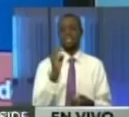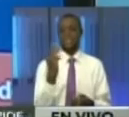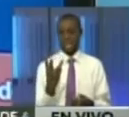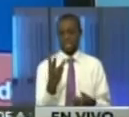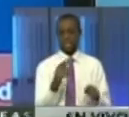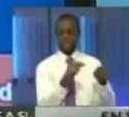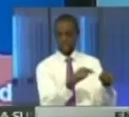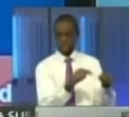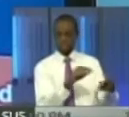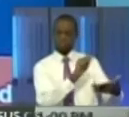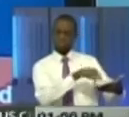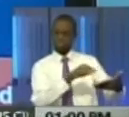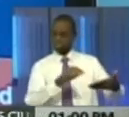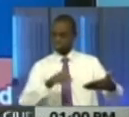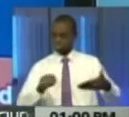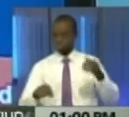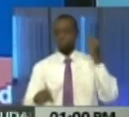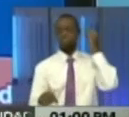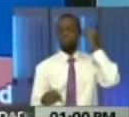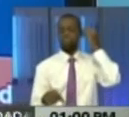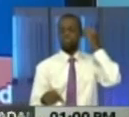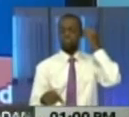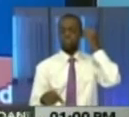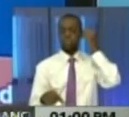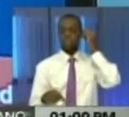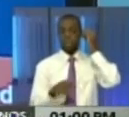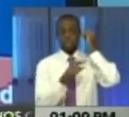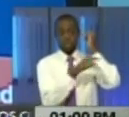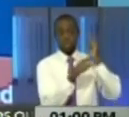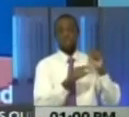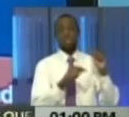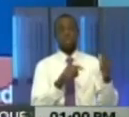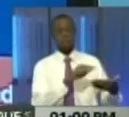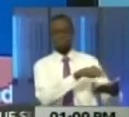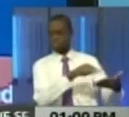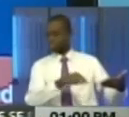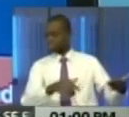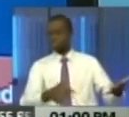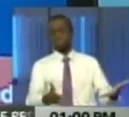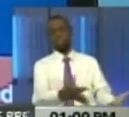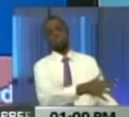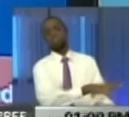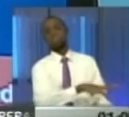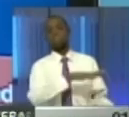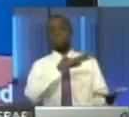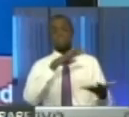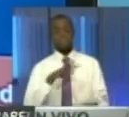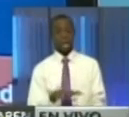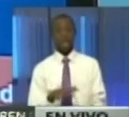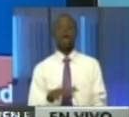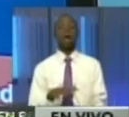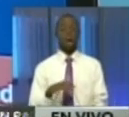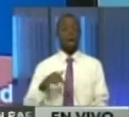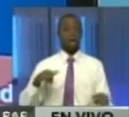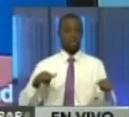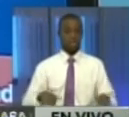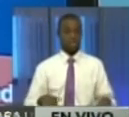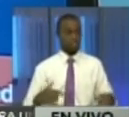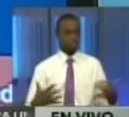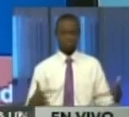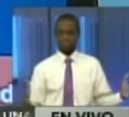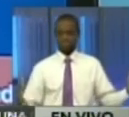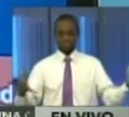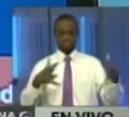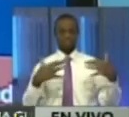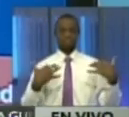2003. Esas firmas, haciendo un poquito de memoria, fueron traídas precisamente a este mismo auditorio